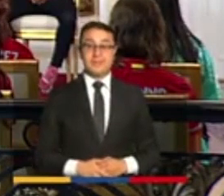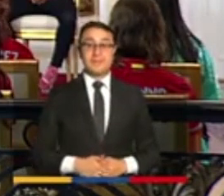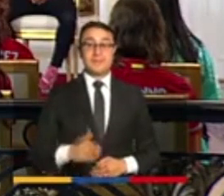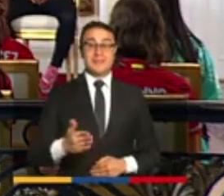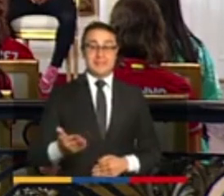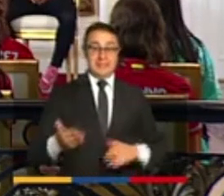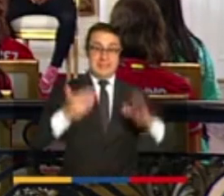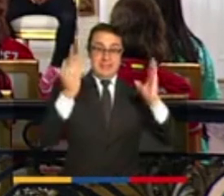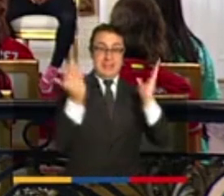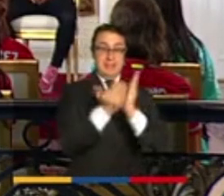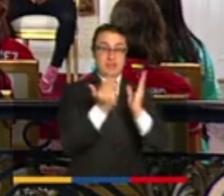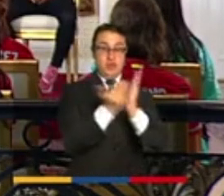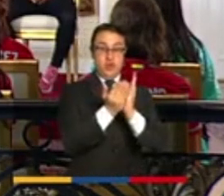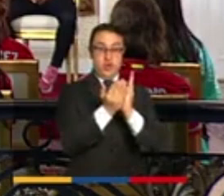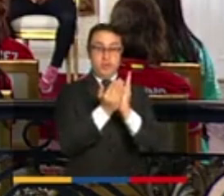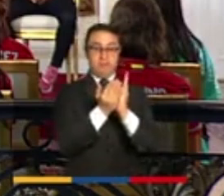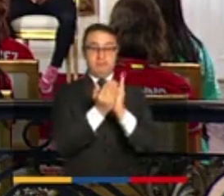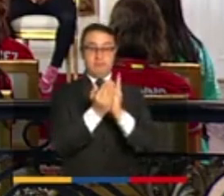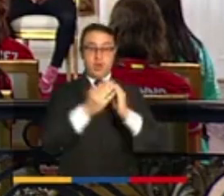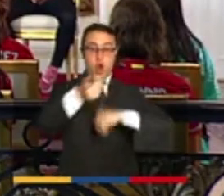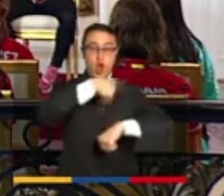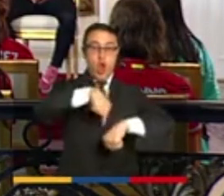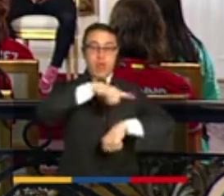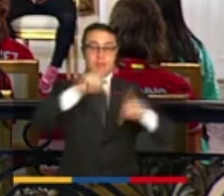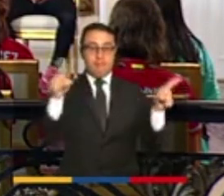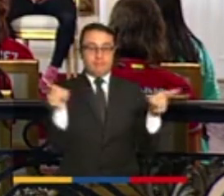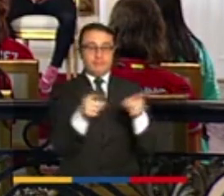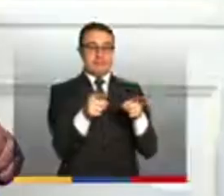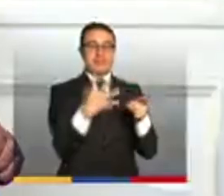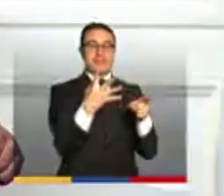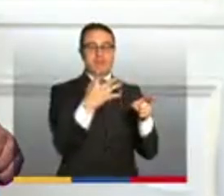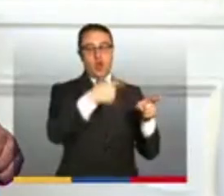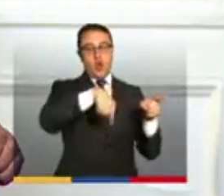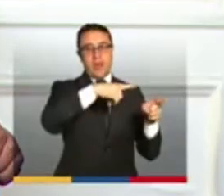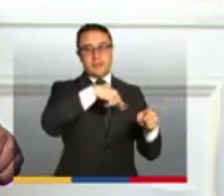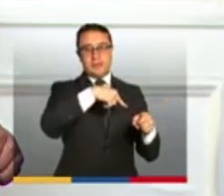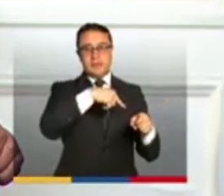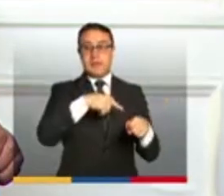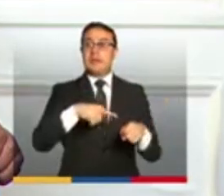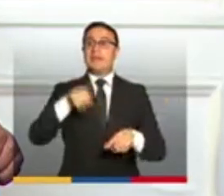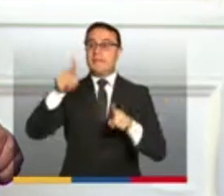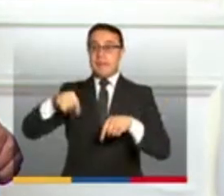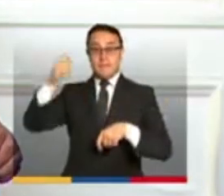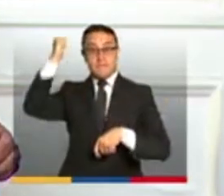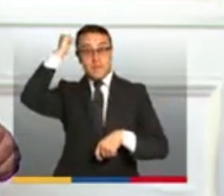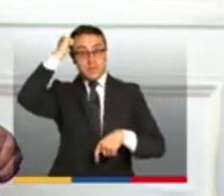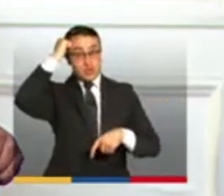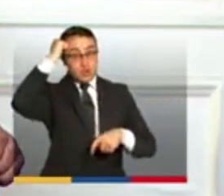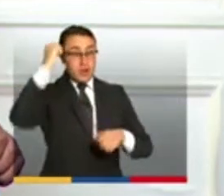5 horas, se aumentaron el número de alumnos por profesor, de alumnas por profesor,